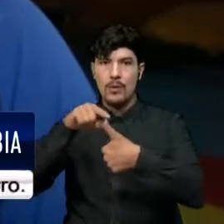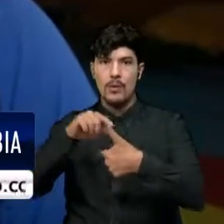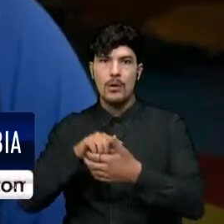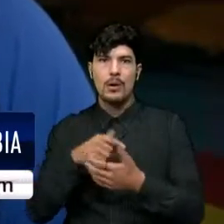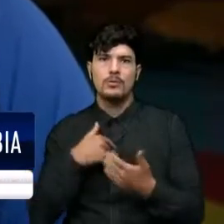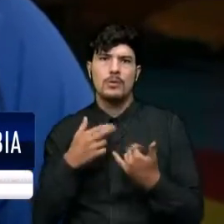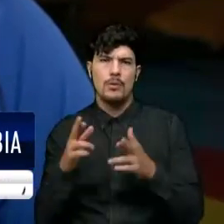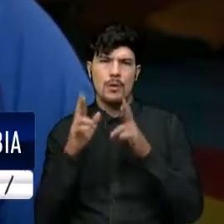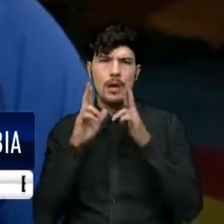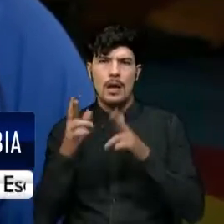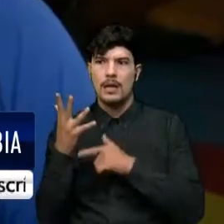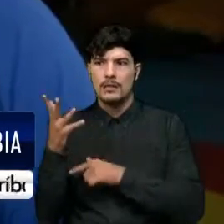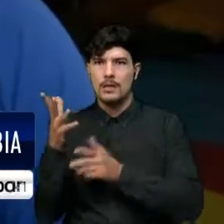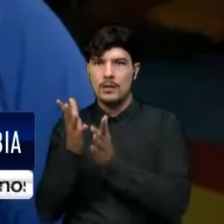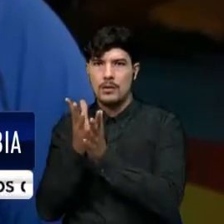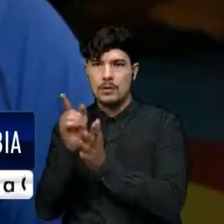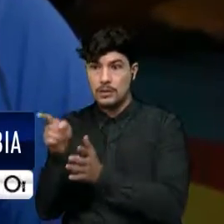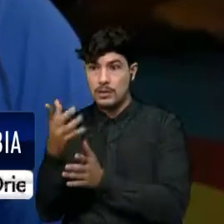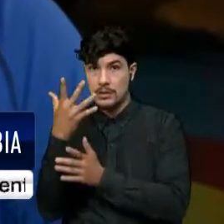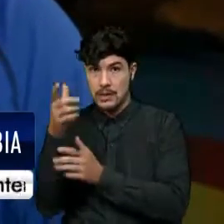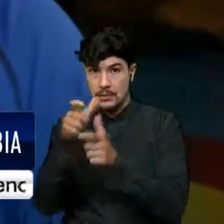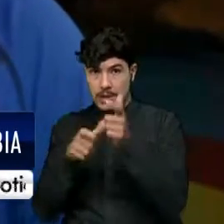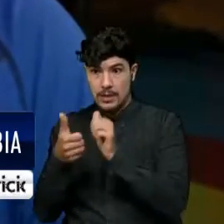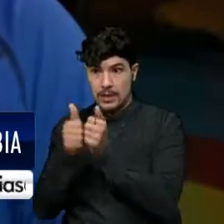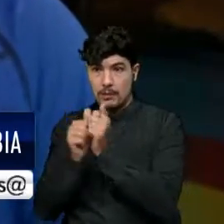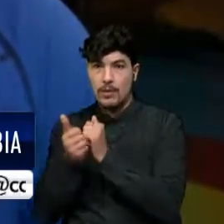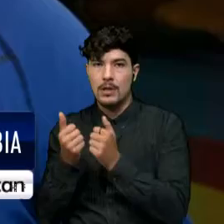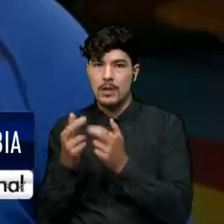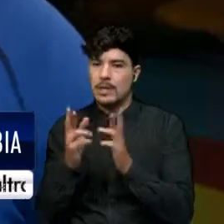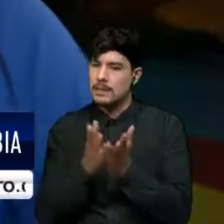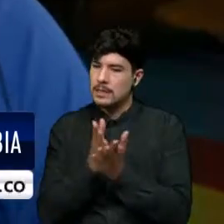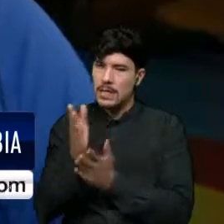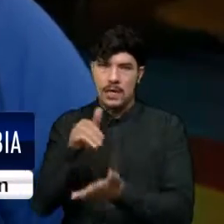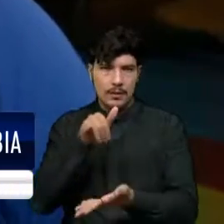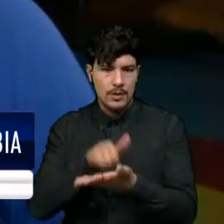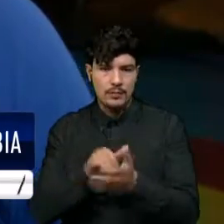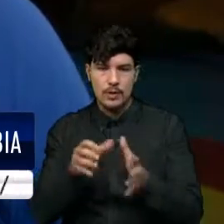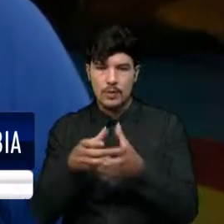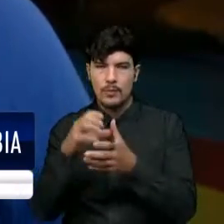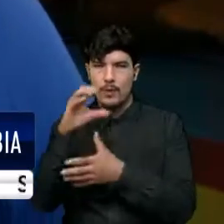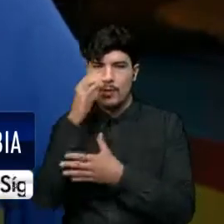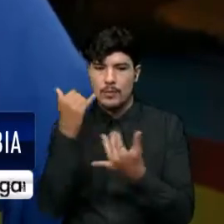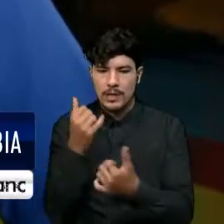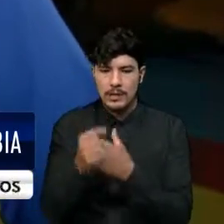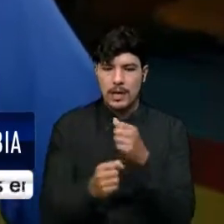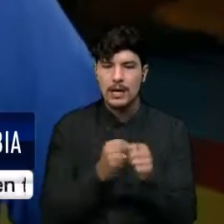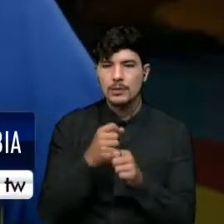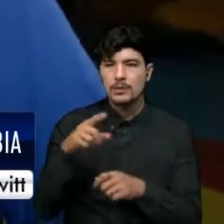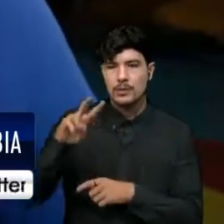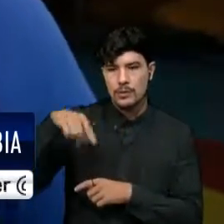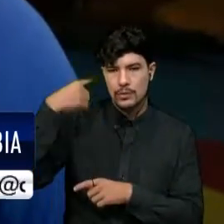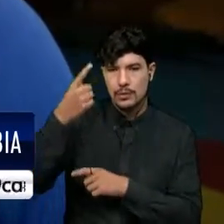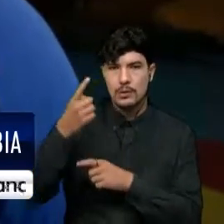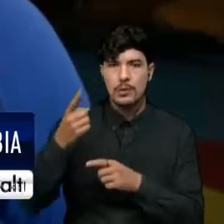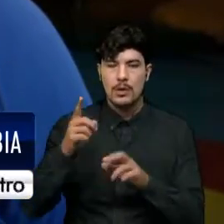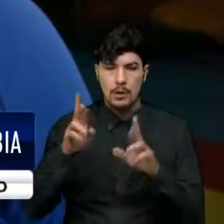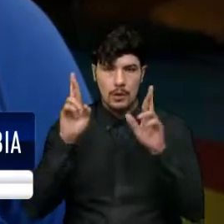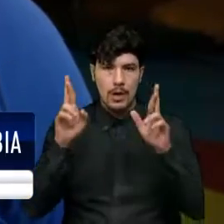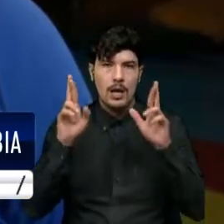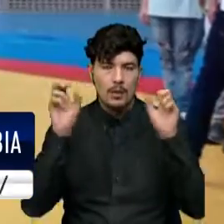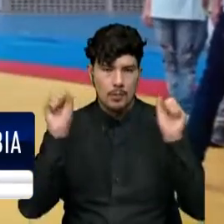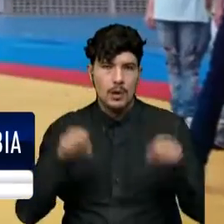que los cinco se mantengan en la selección este año y el otro y que hagan parte del circo implicó pensar en clasificar 12 a tokio